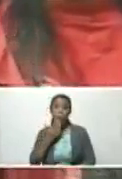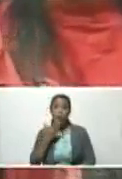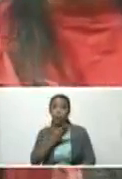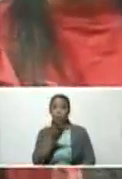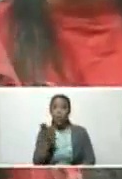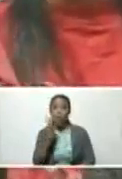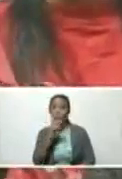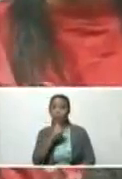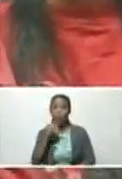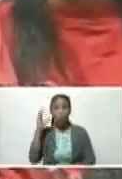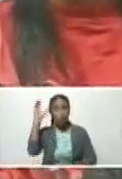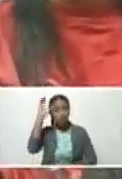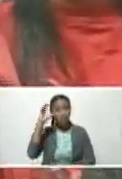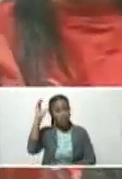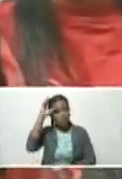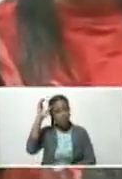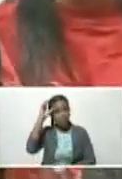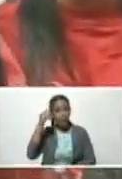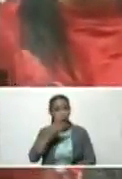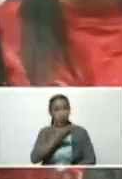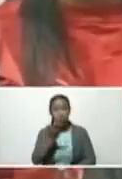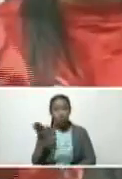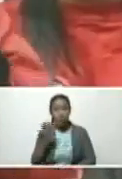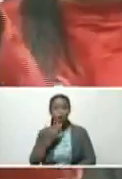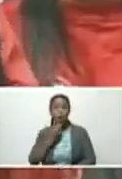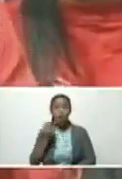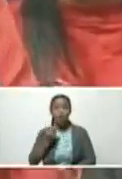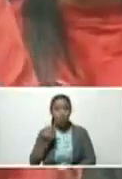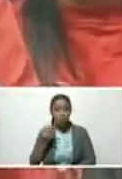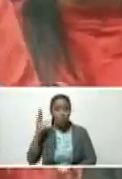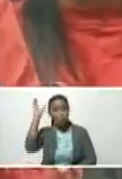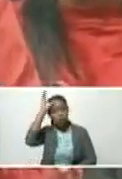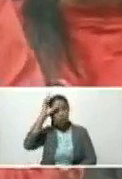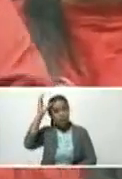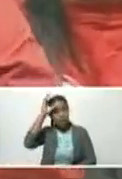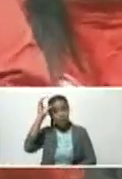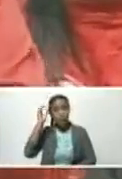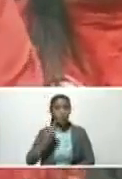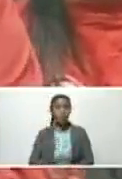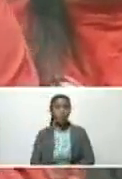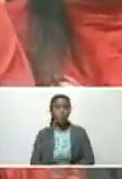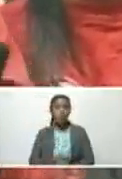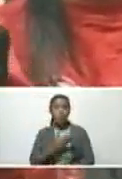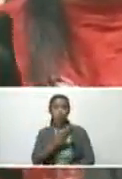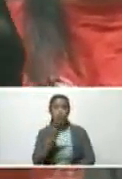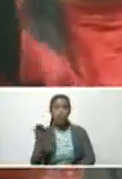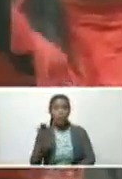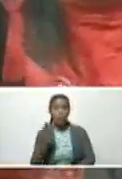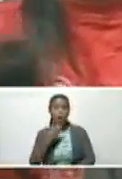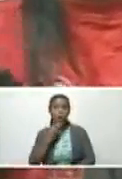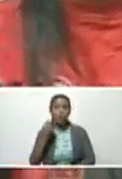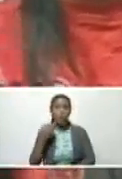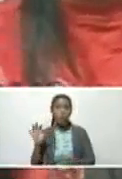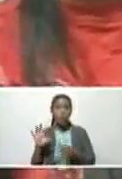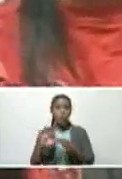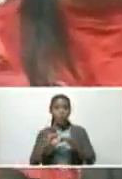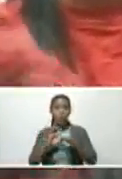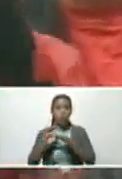Sin ustedes conscientes, sin ustedes juventud consciente, sin ustedes juventud